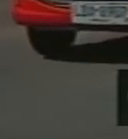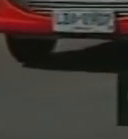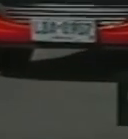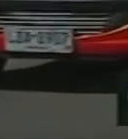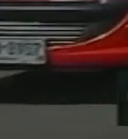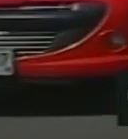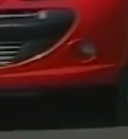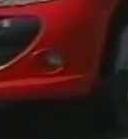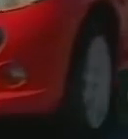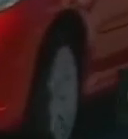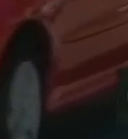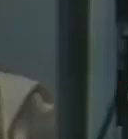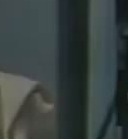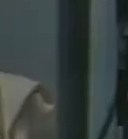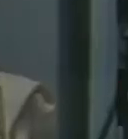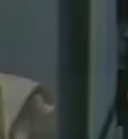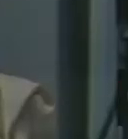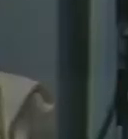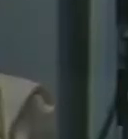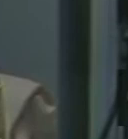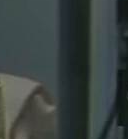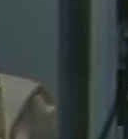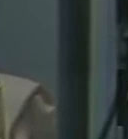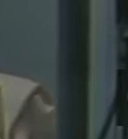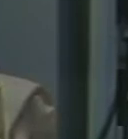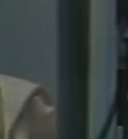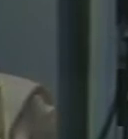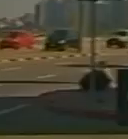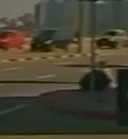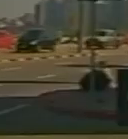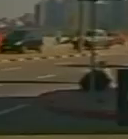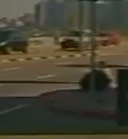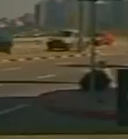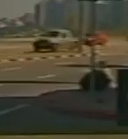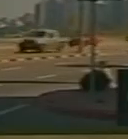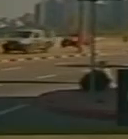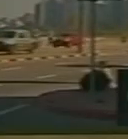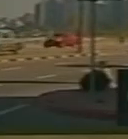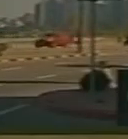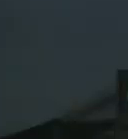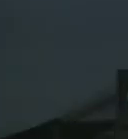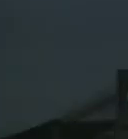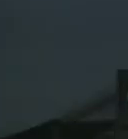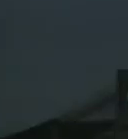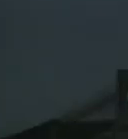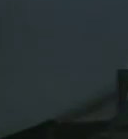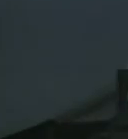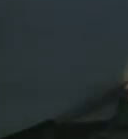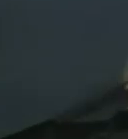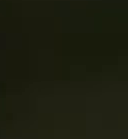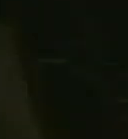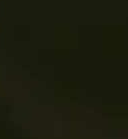Comenzó a normalizarse la entrega de combustible en las estaciones de servicio. Los trabajadores de ANCAP iniciaron paros sectoriales, pero no afectará el